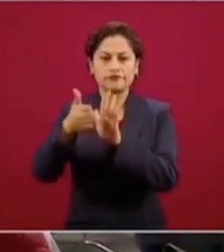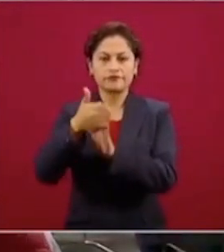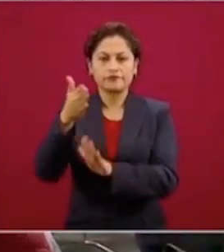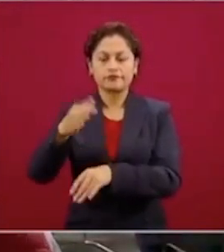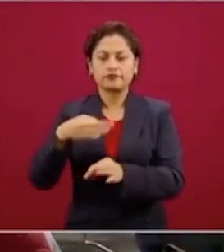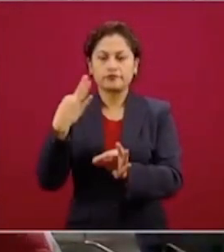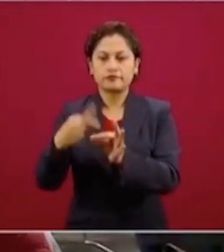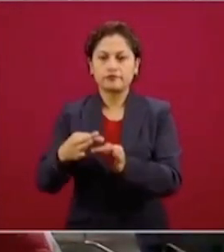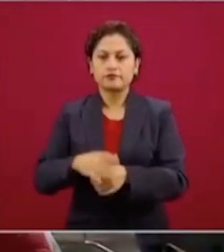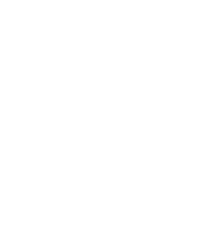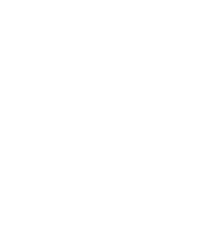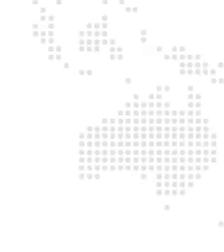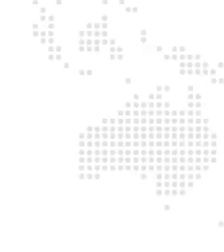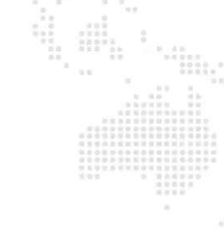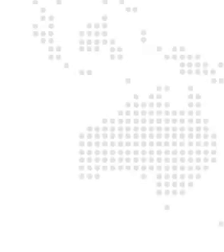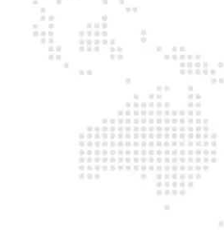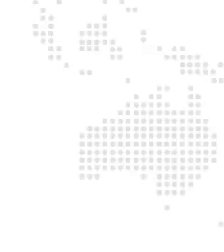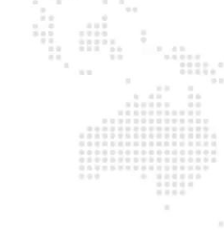Gobierno de México